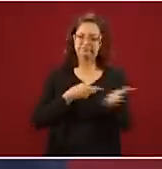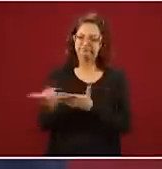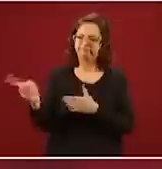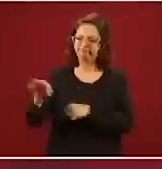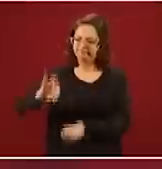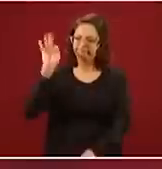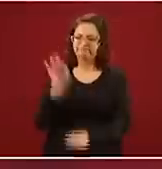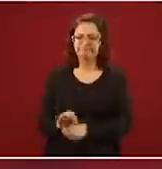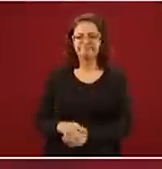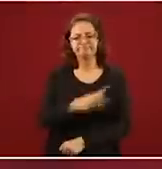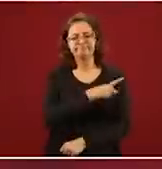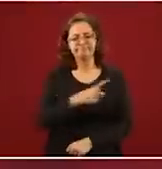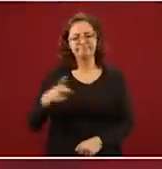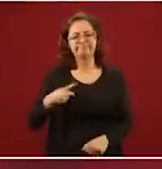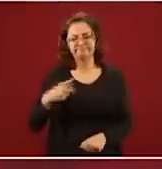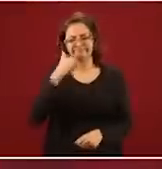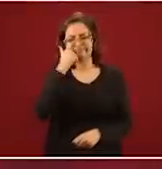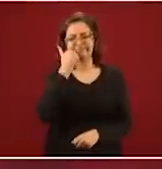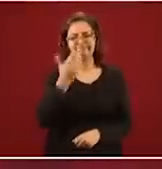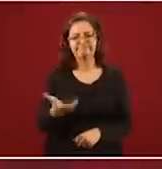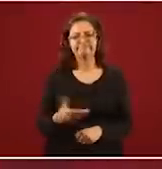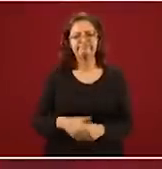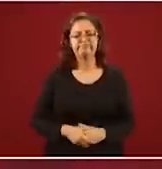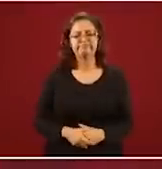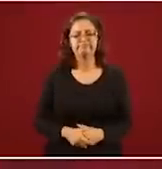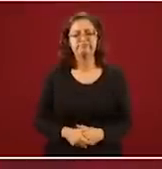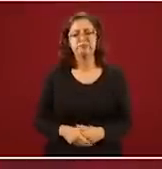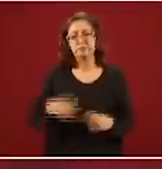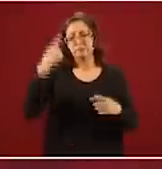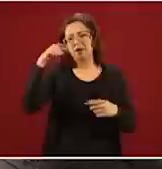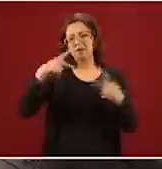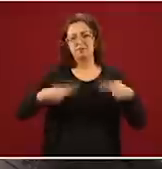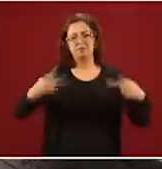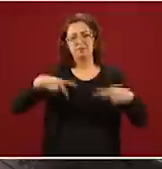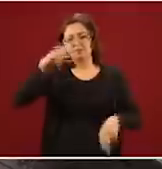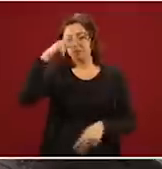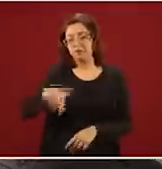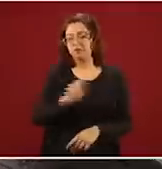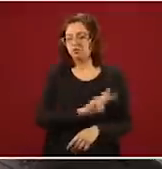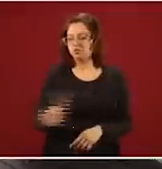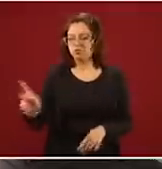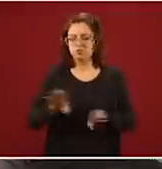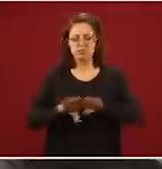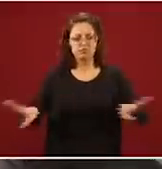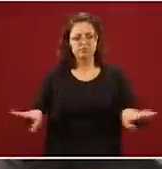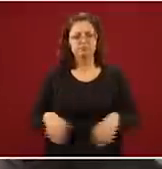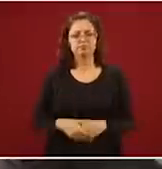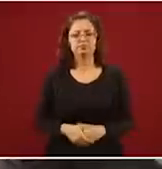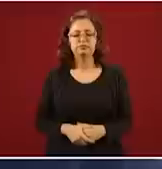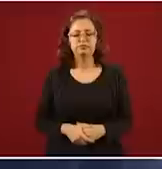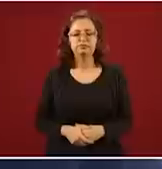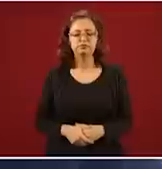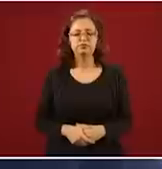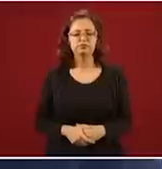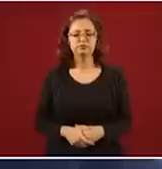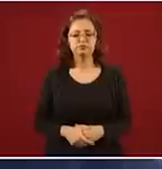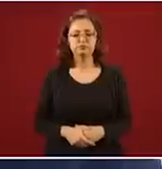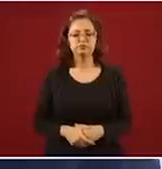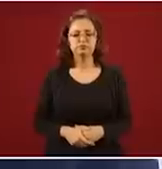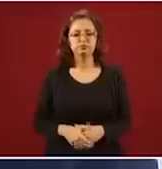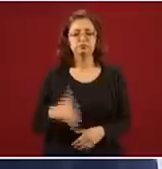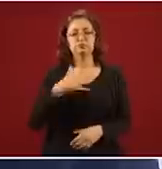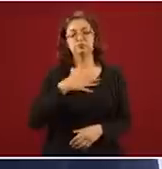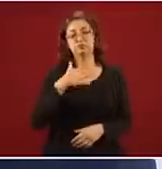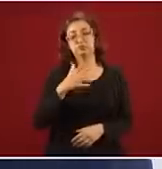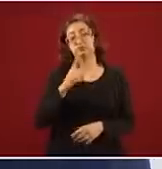garantizar a todos los mexicanos. Eso hablo de que es un ideal,